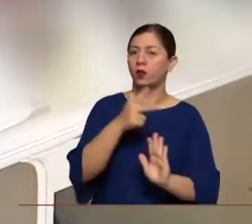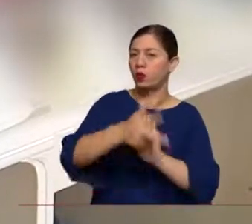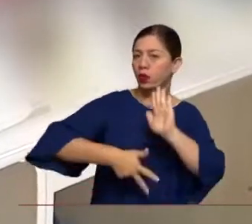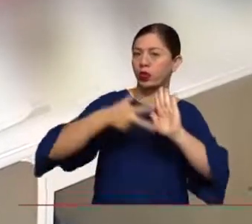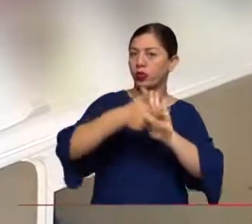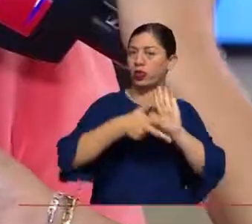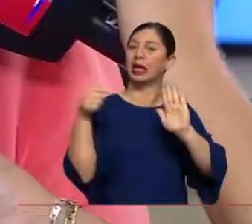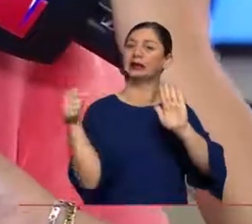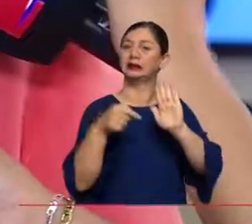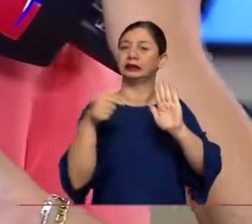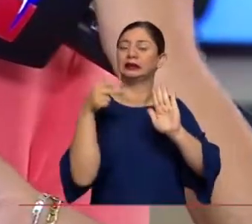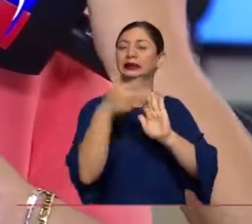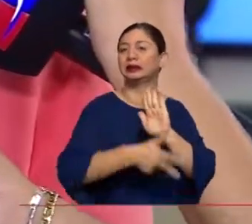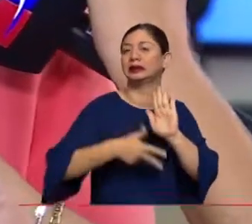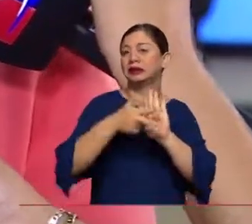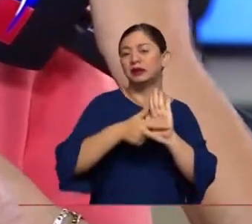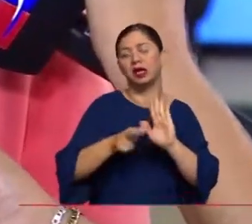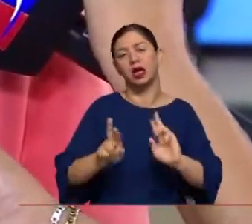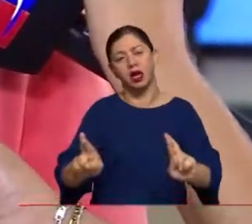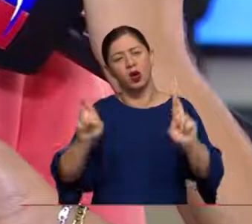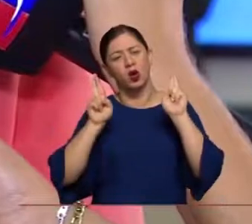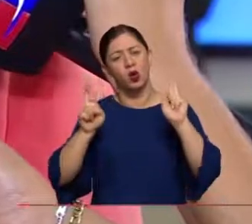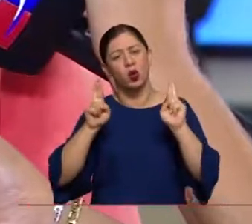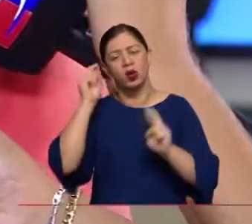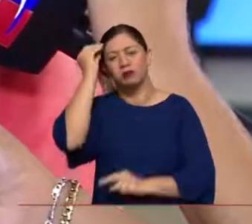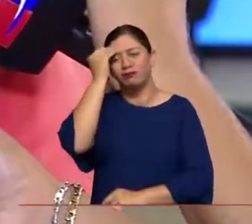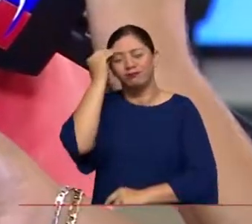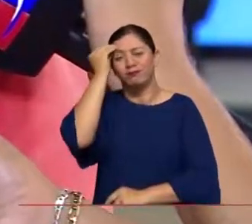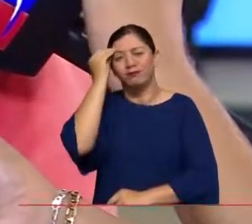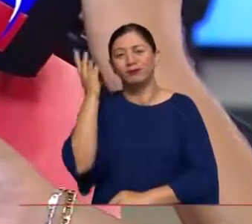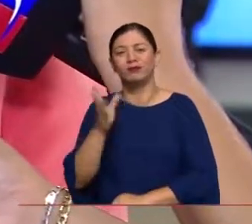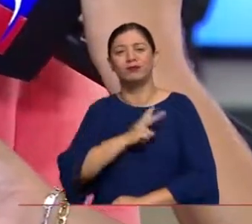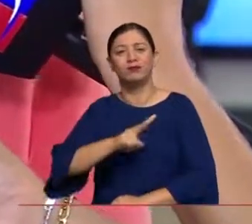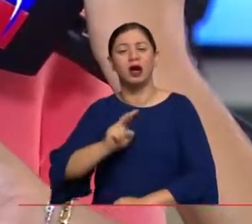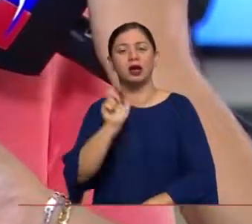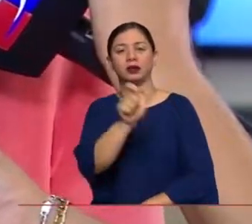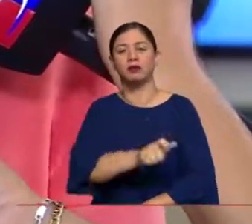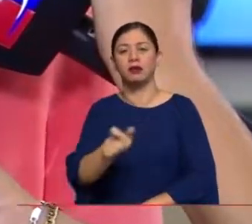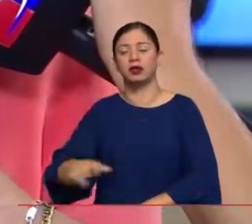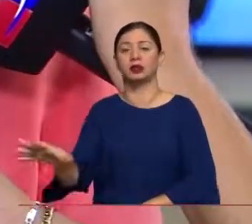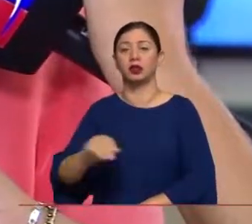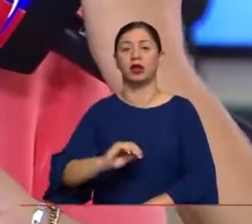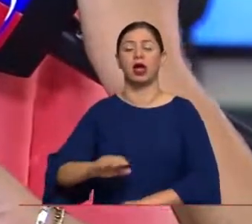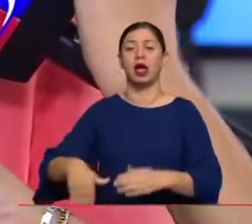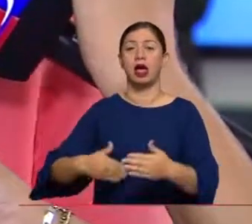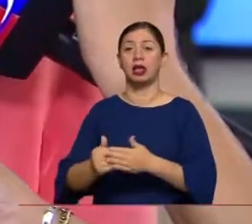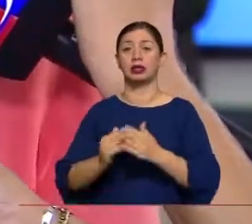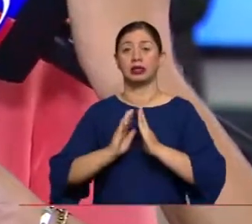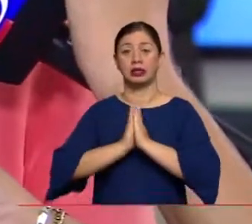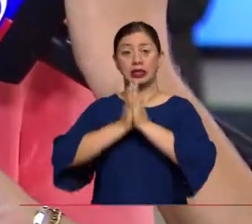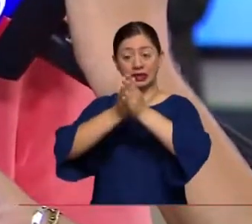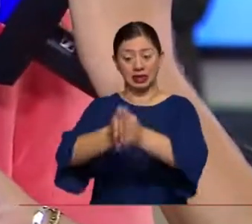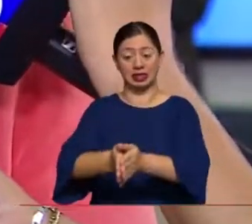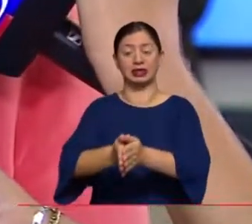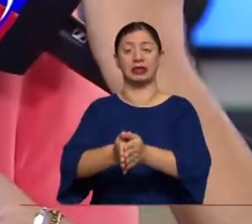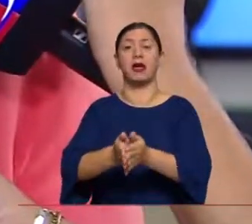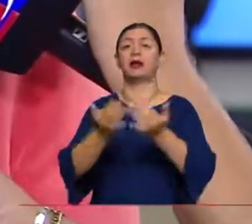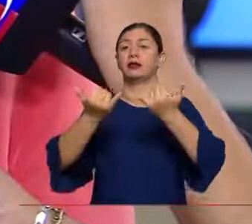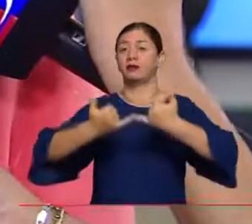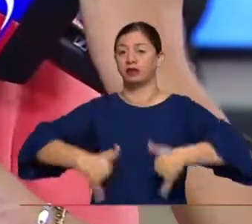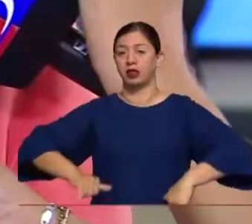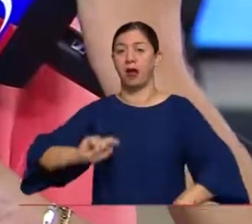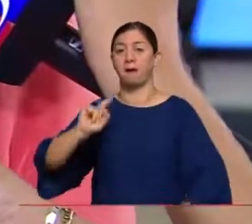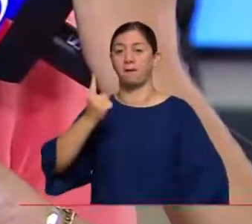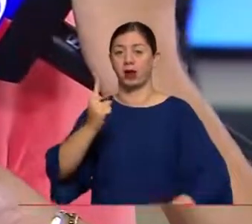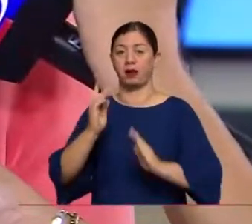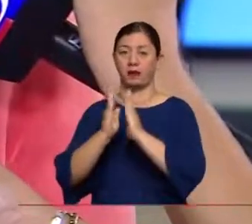este tren de cercanías que anhelamos calle caucanos este tren de cercanías que en diciembre terminamos la primer